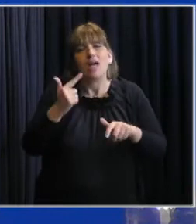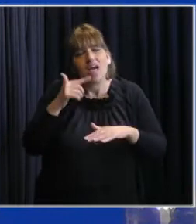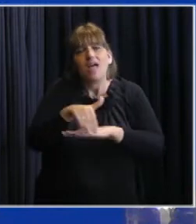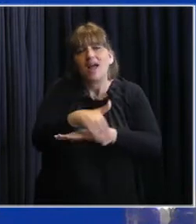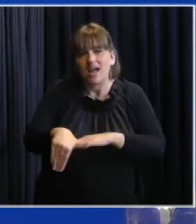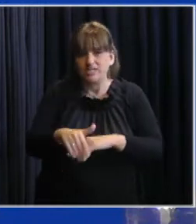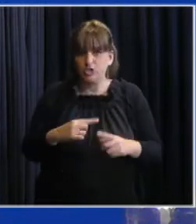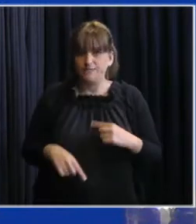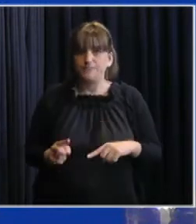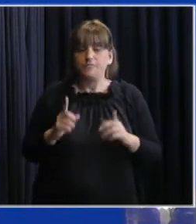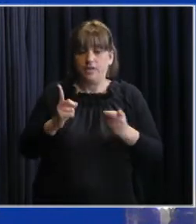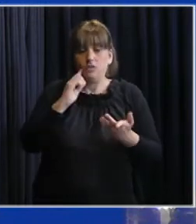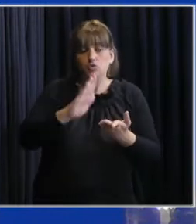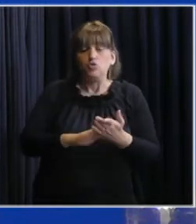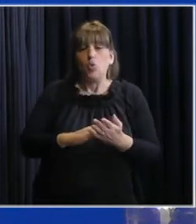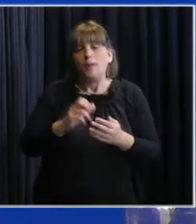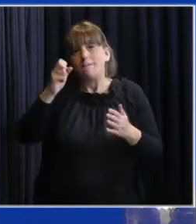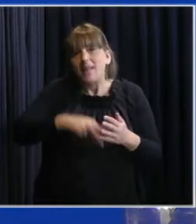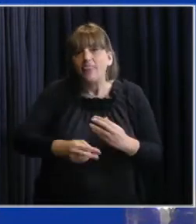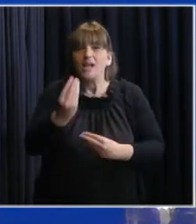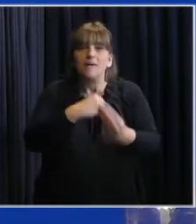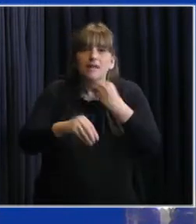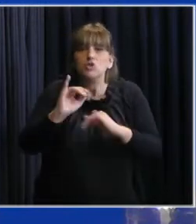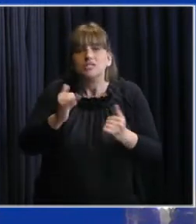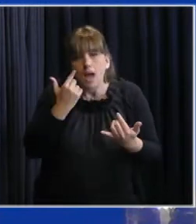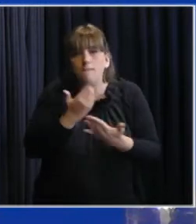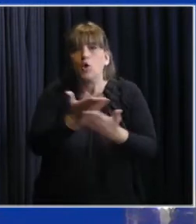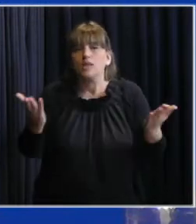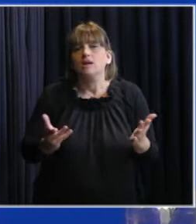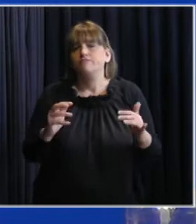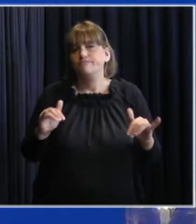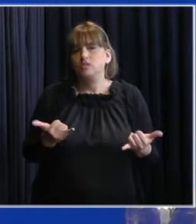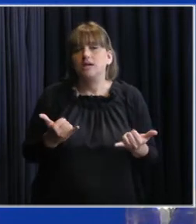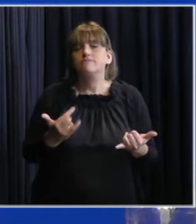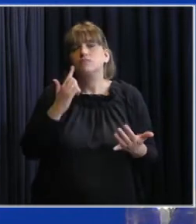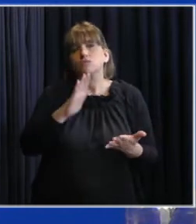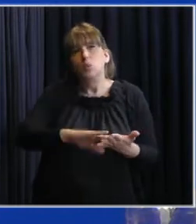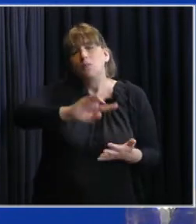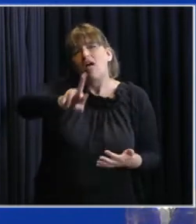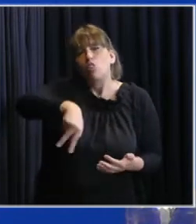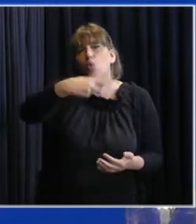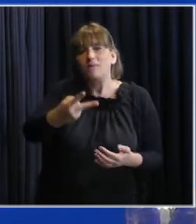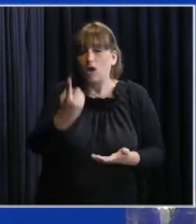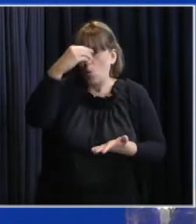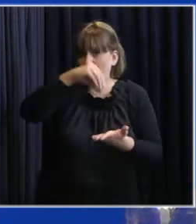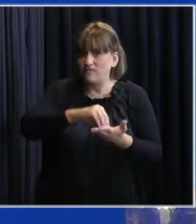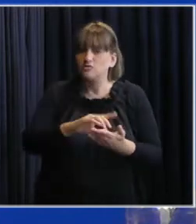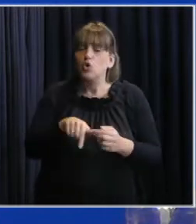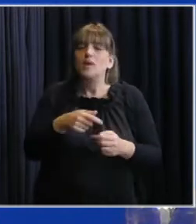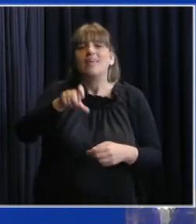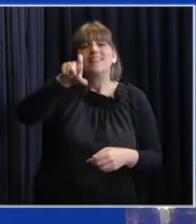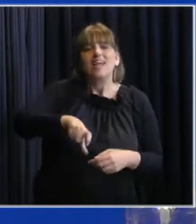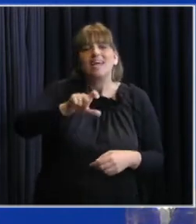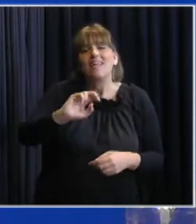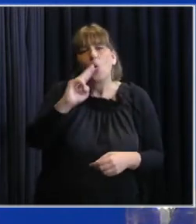en cuanto al plan de alimentación que habíamos anunciado se va a duplicar por única vez el monto de la tarjeta